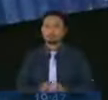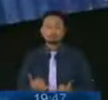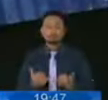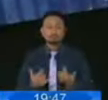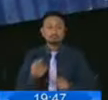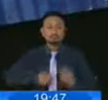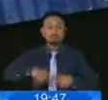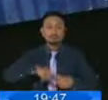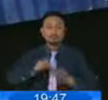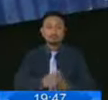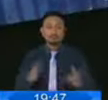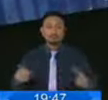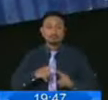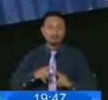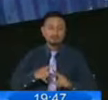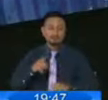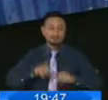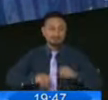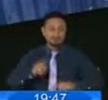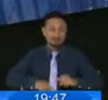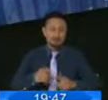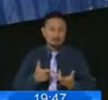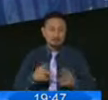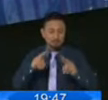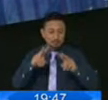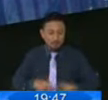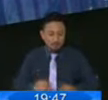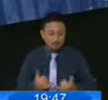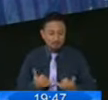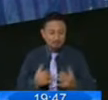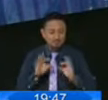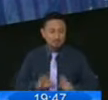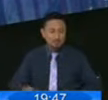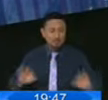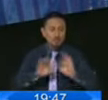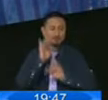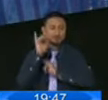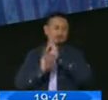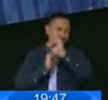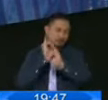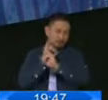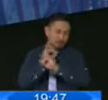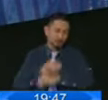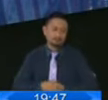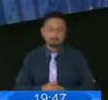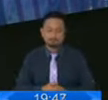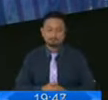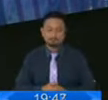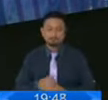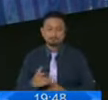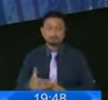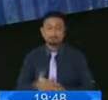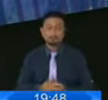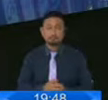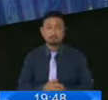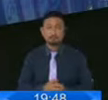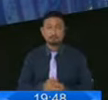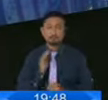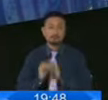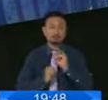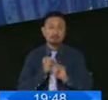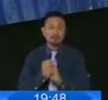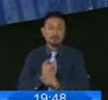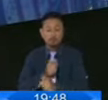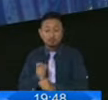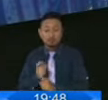Estamos de vuelta en el Comercio TV, amigos televidentes y lectores, con lo más destacado del acontecer internacional. La presión internacional contra